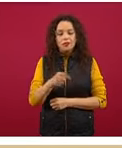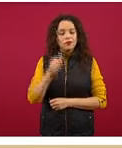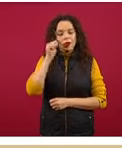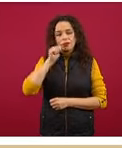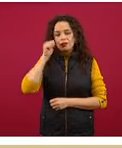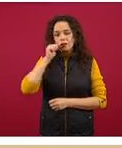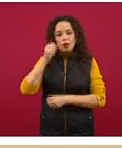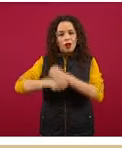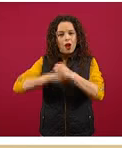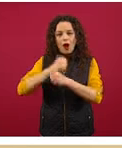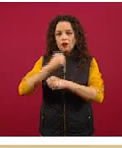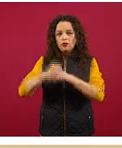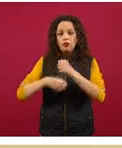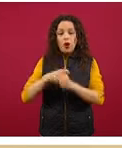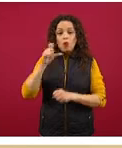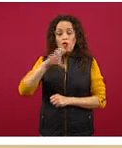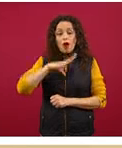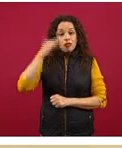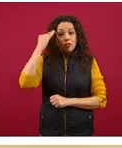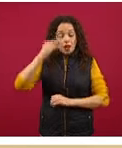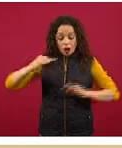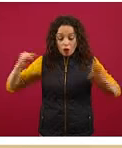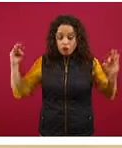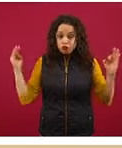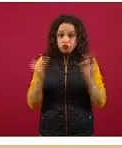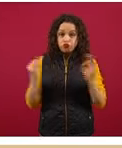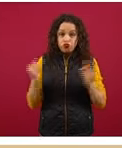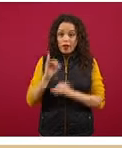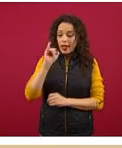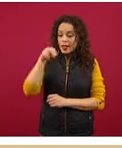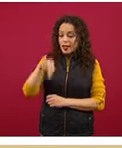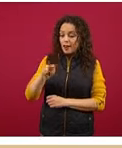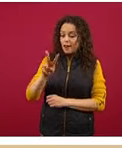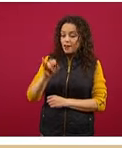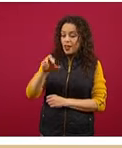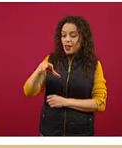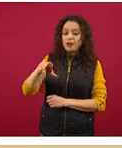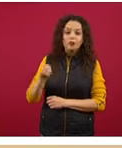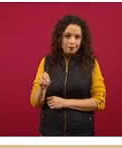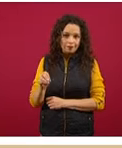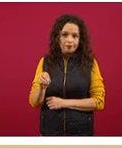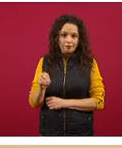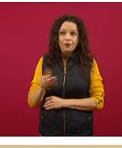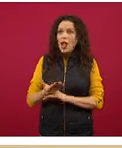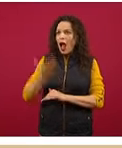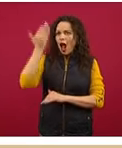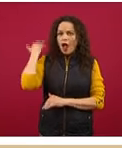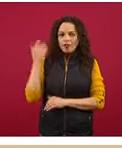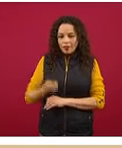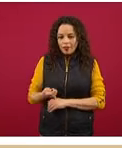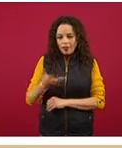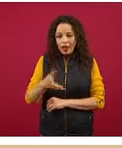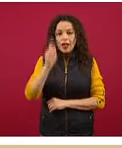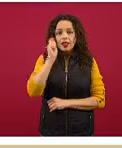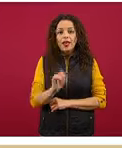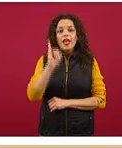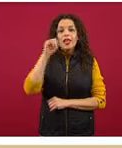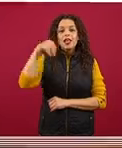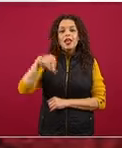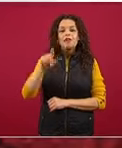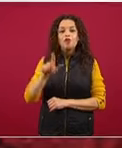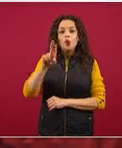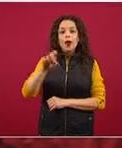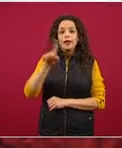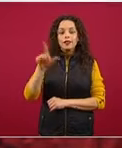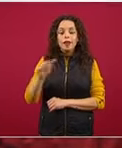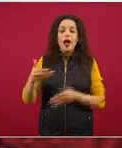se incrementa, y es lo que se conocía antes como la temporada de influenza, y ahora pues es la temporada de influenza